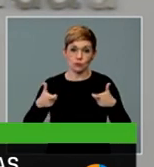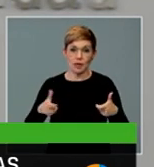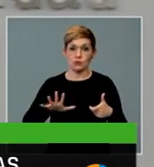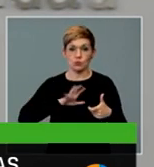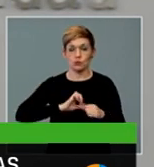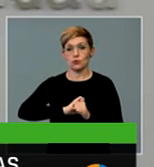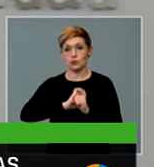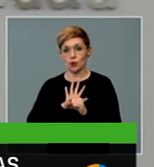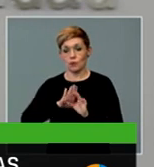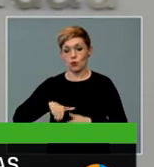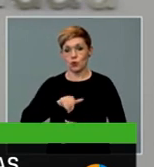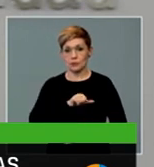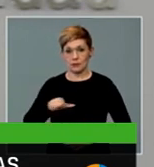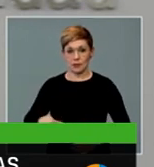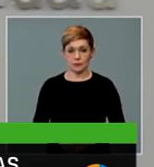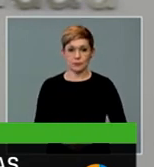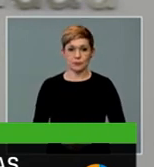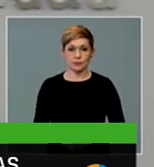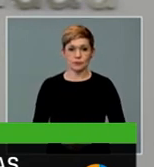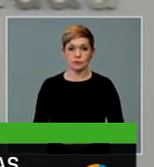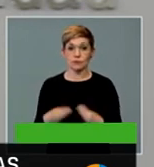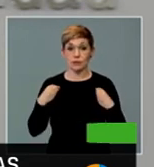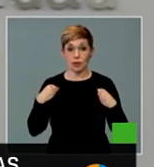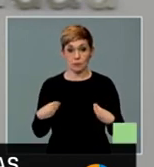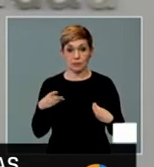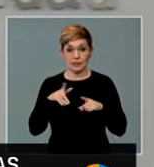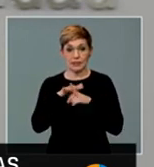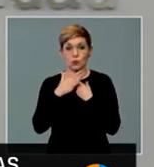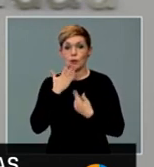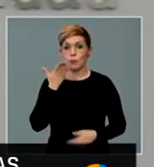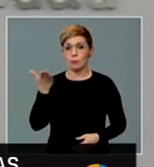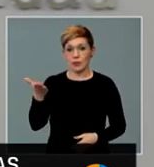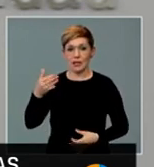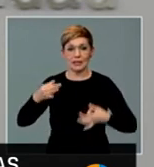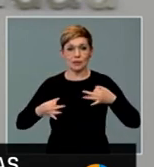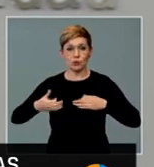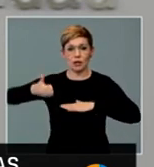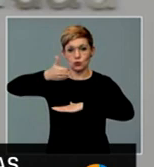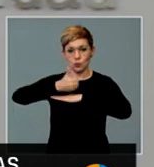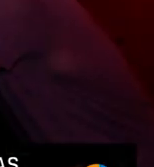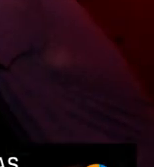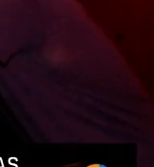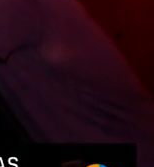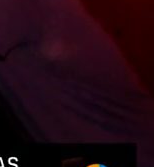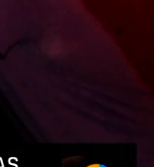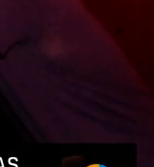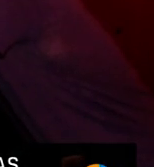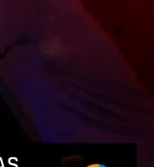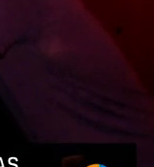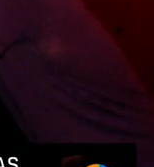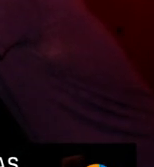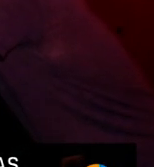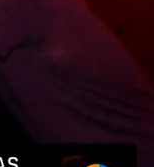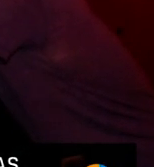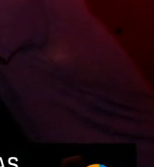contagio en la última semana. Asimismo, solicitamos al Tribunal Superior de Justicia de Murcia mantener el uso